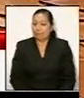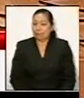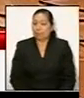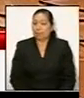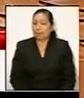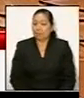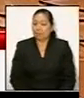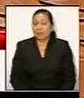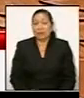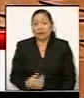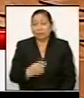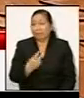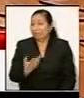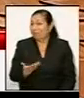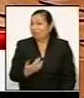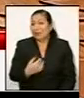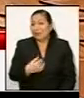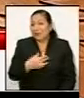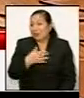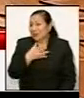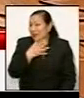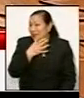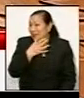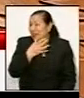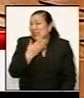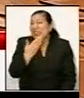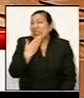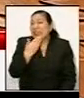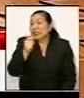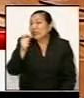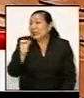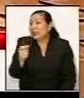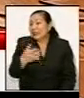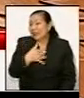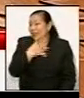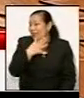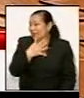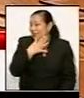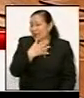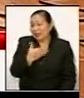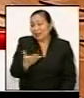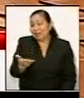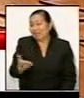tendría que averiguar la verdad es que no no no lo recuerdo